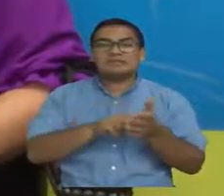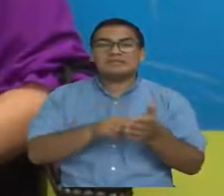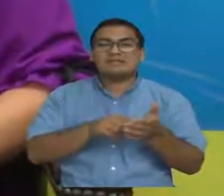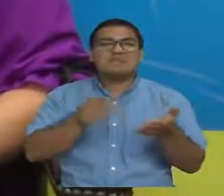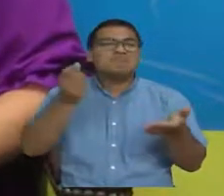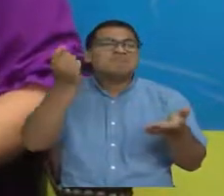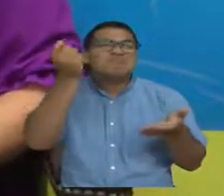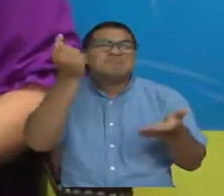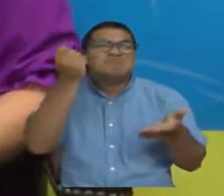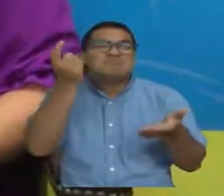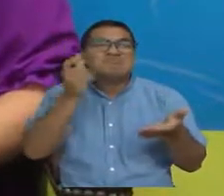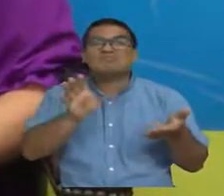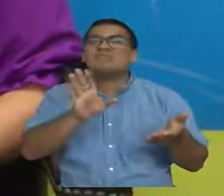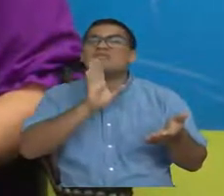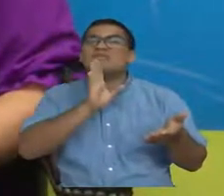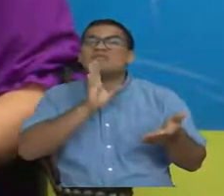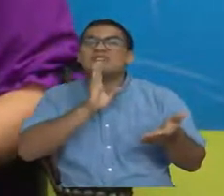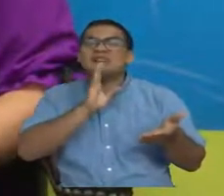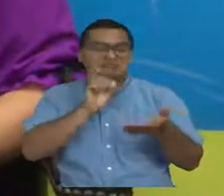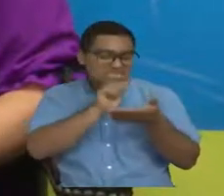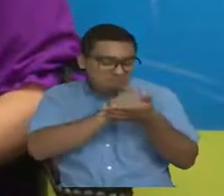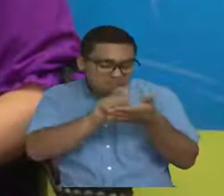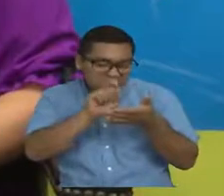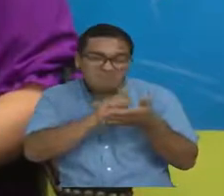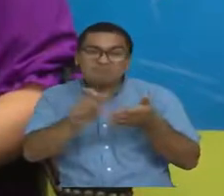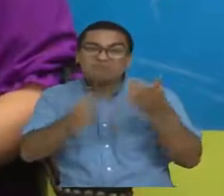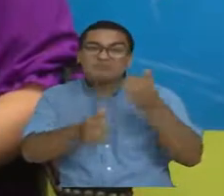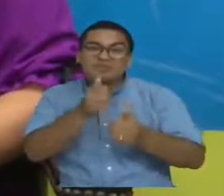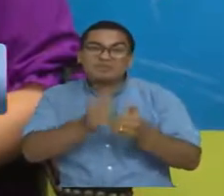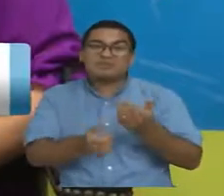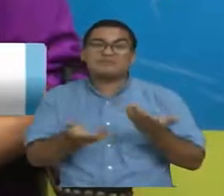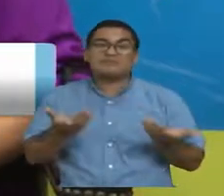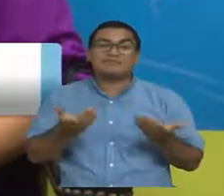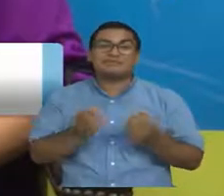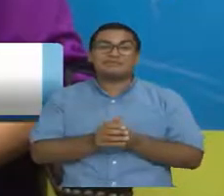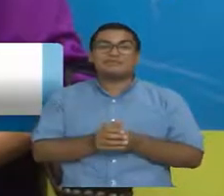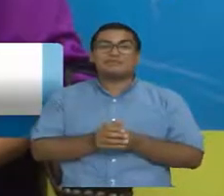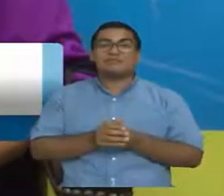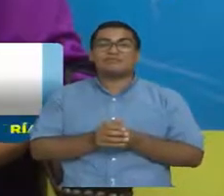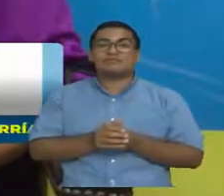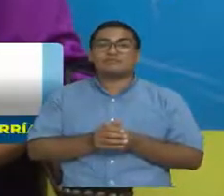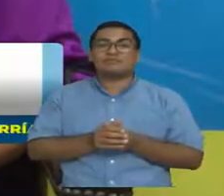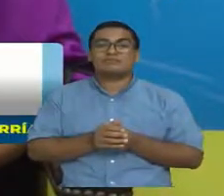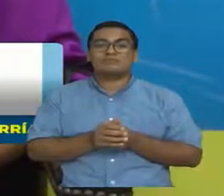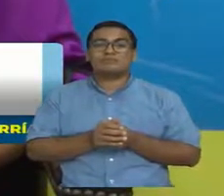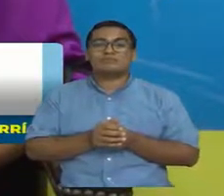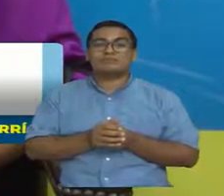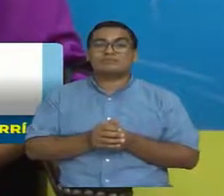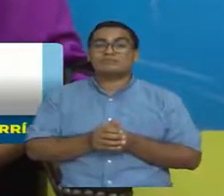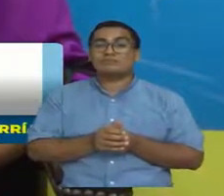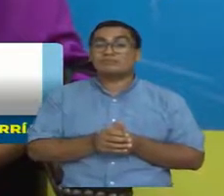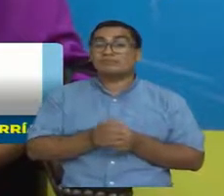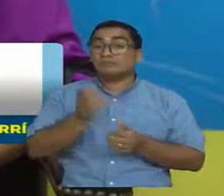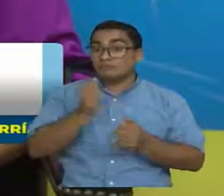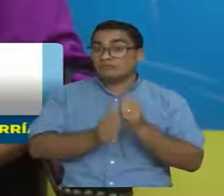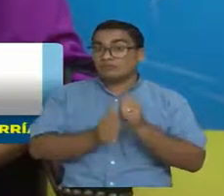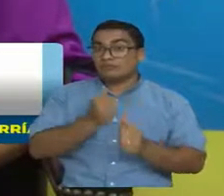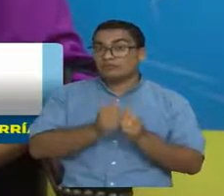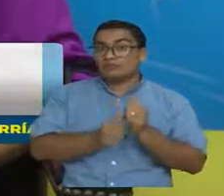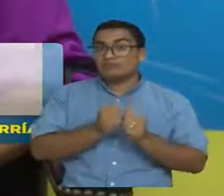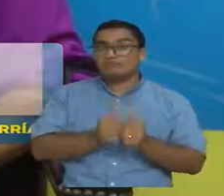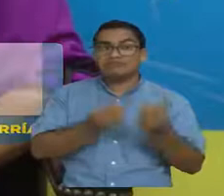y escrita del lenguaje ahora que es tan frecuente está este problema